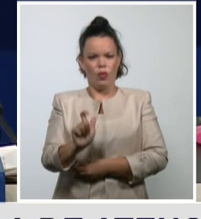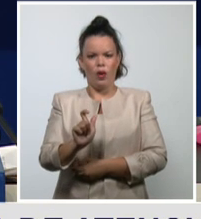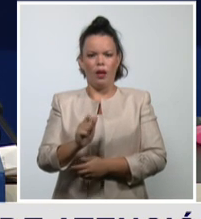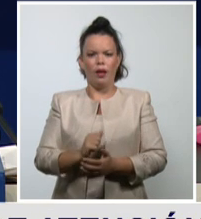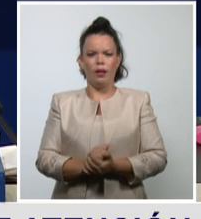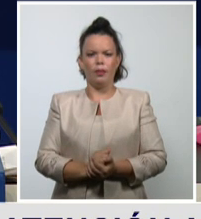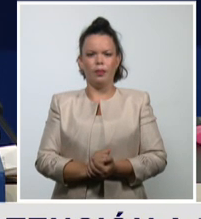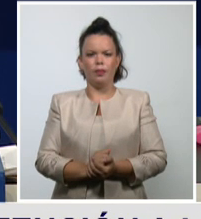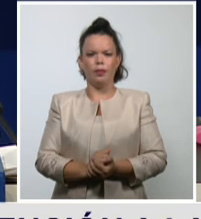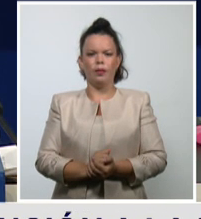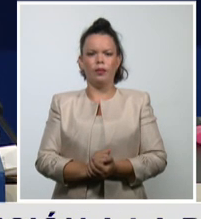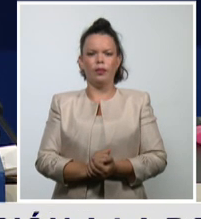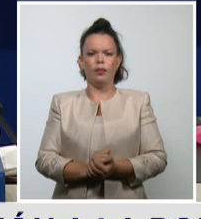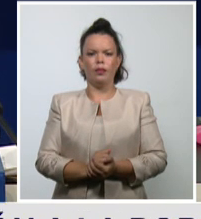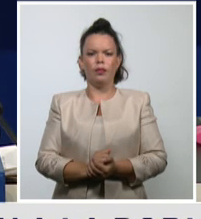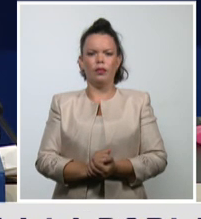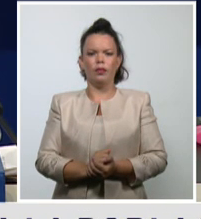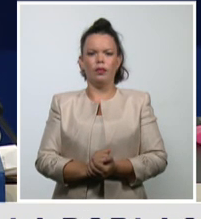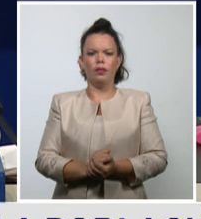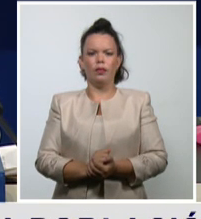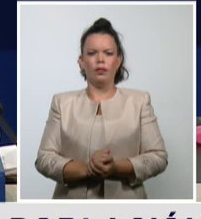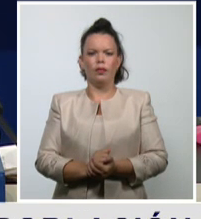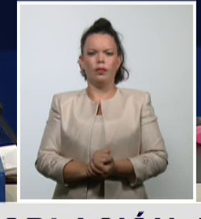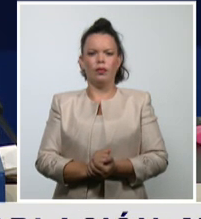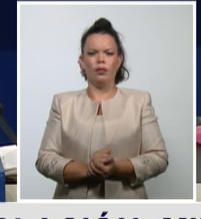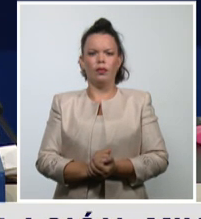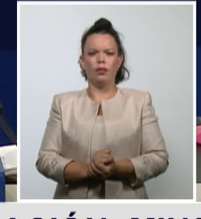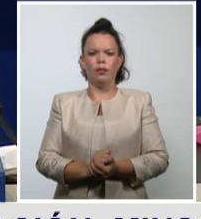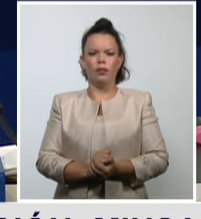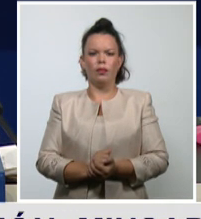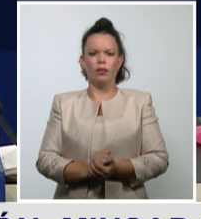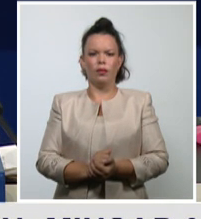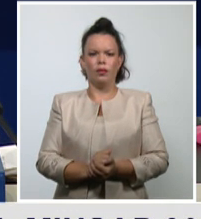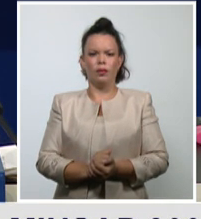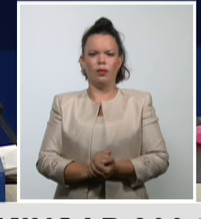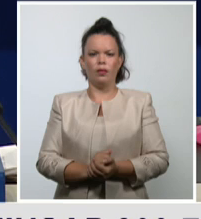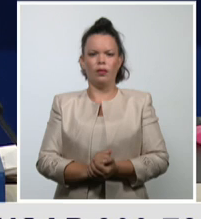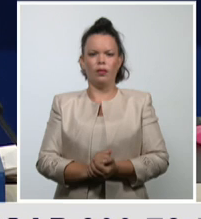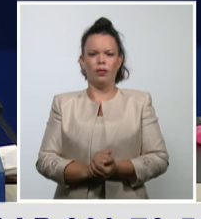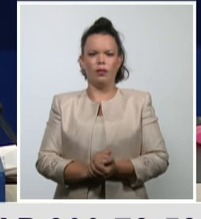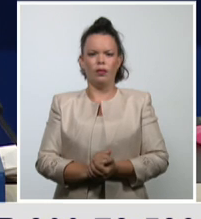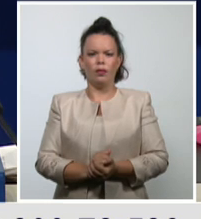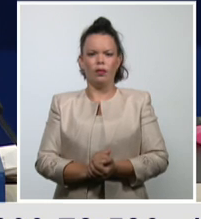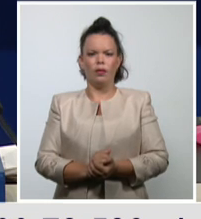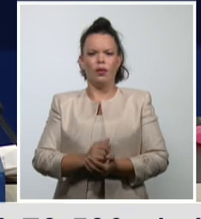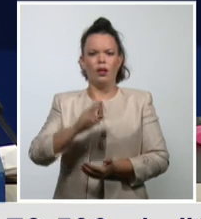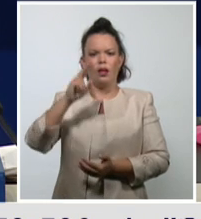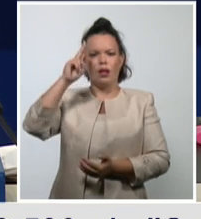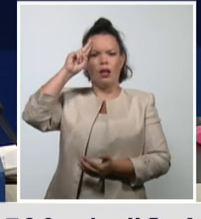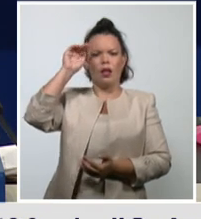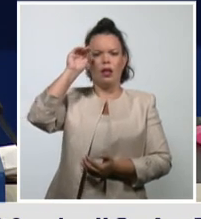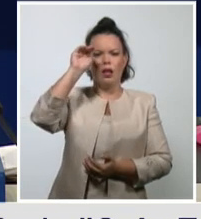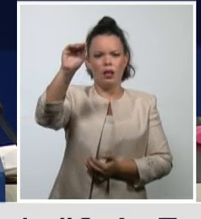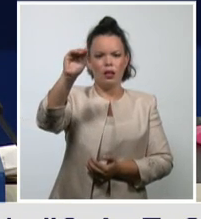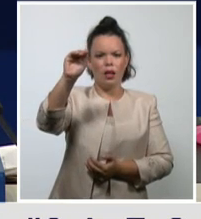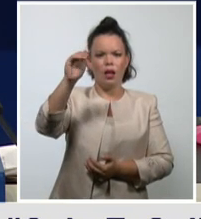se encontraba ingresada en el Hospital Militar Manuel Fajardo de Villa